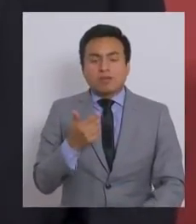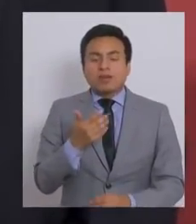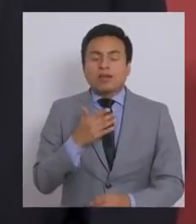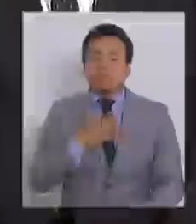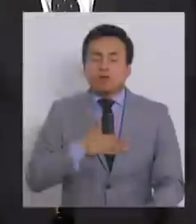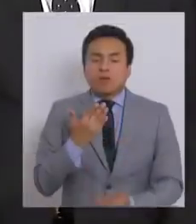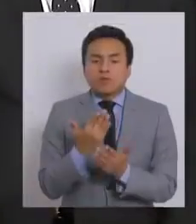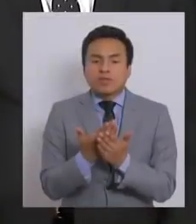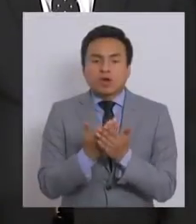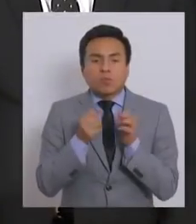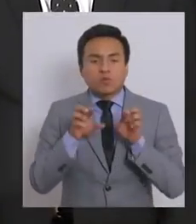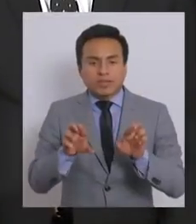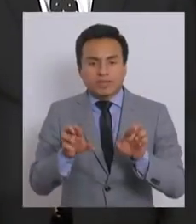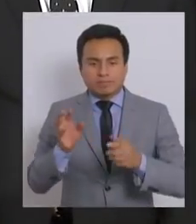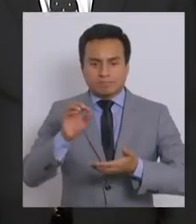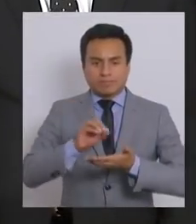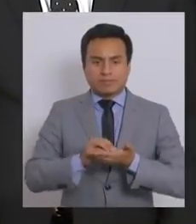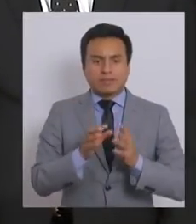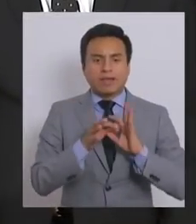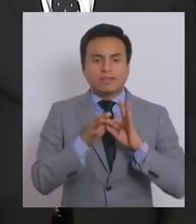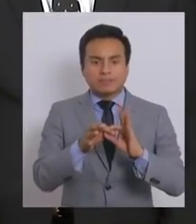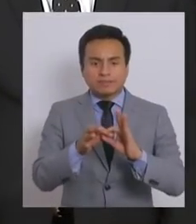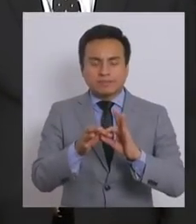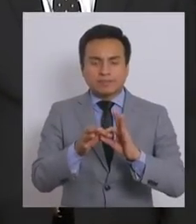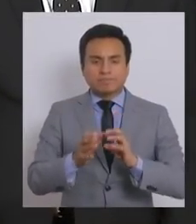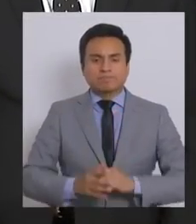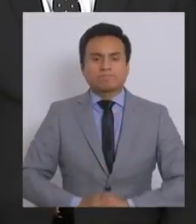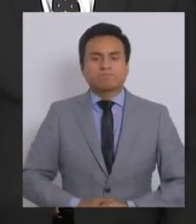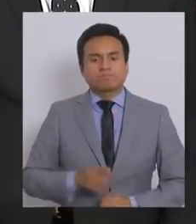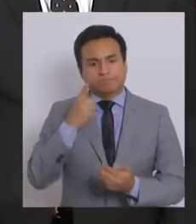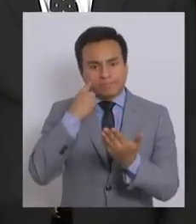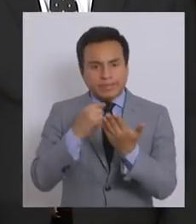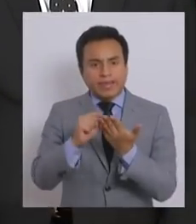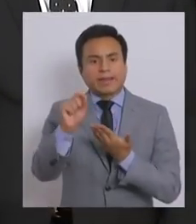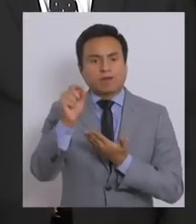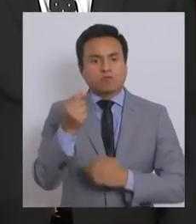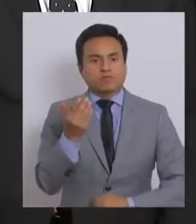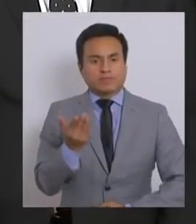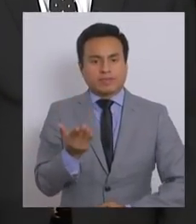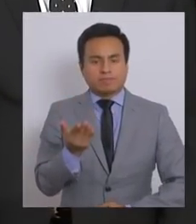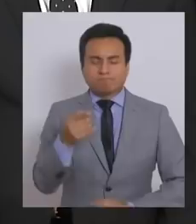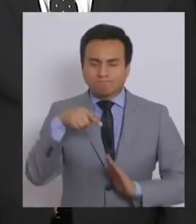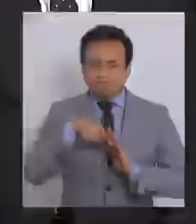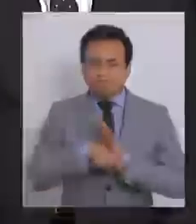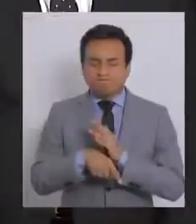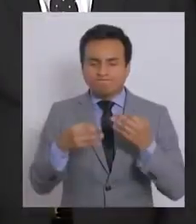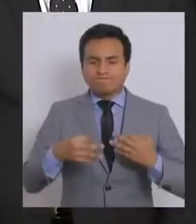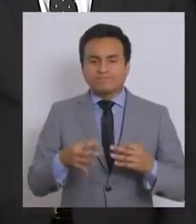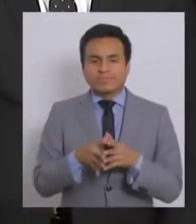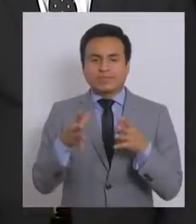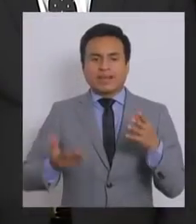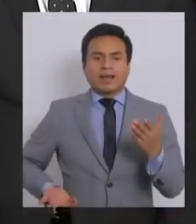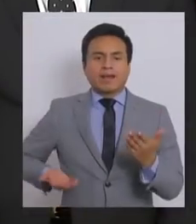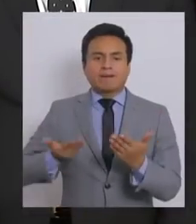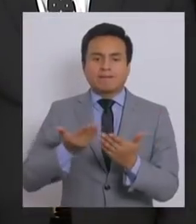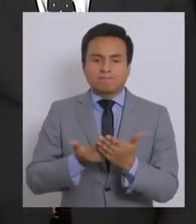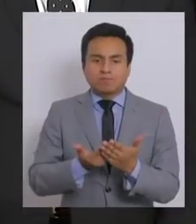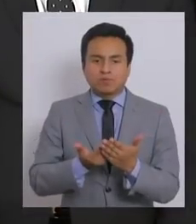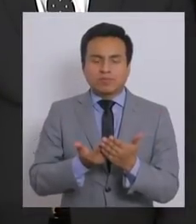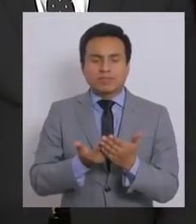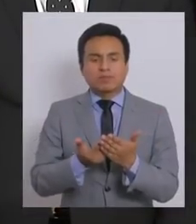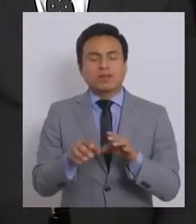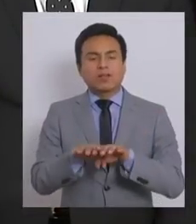esta oportunidad una vez más para agradecer y reconocer profundamente el gran aporte,